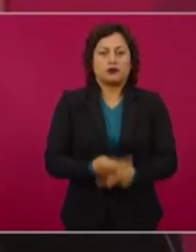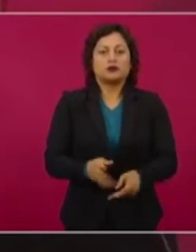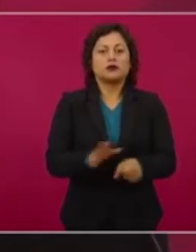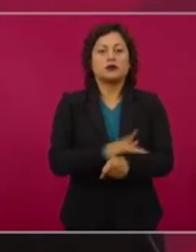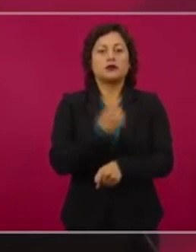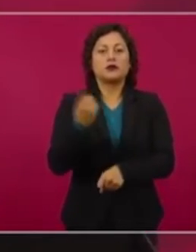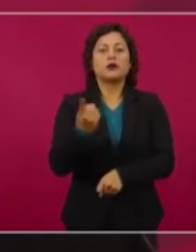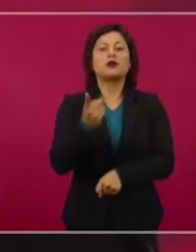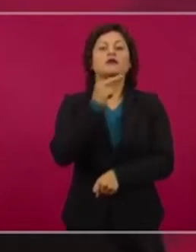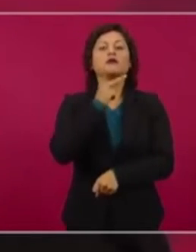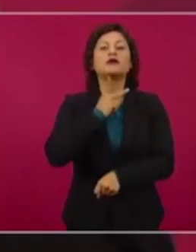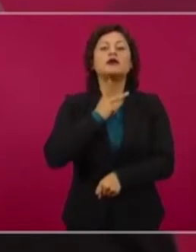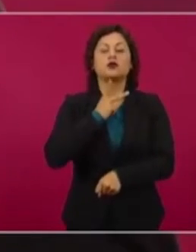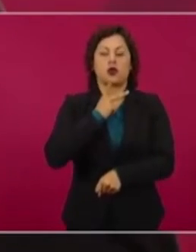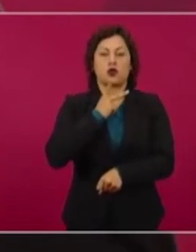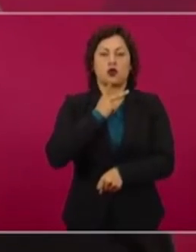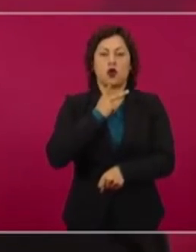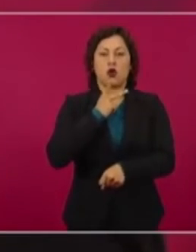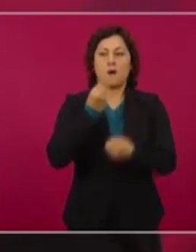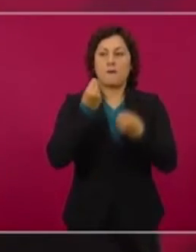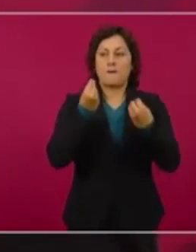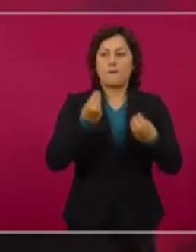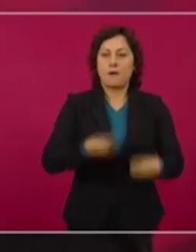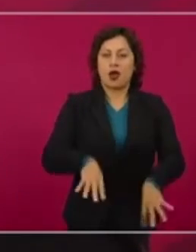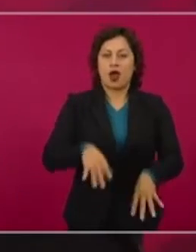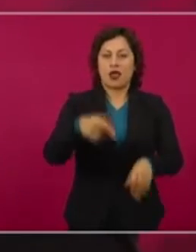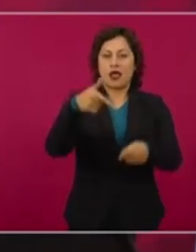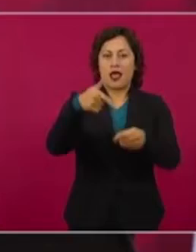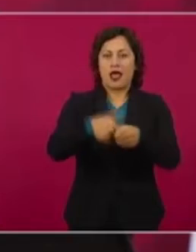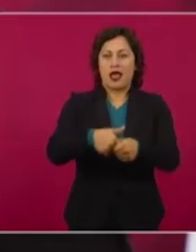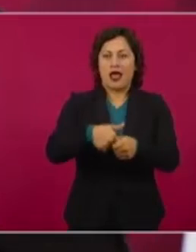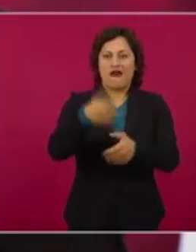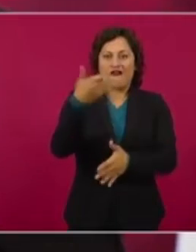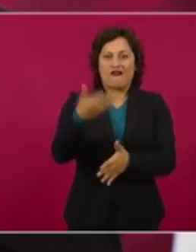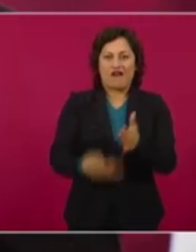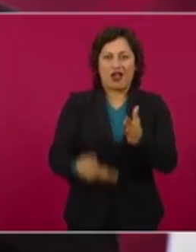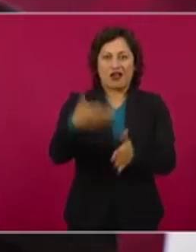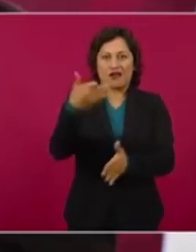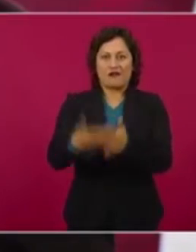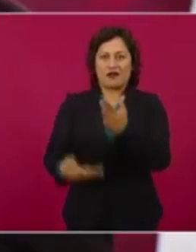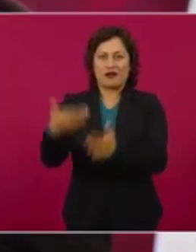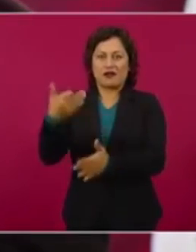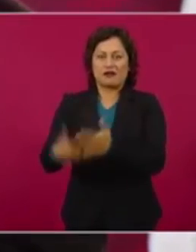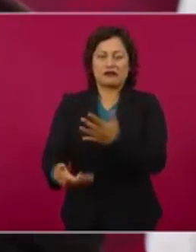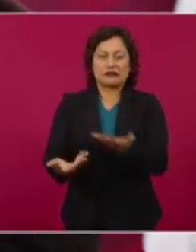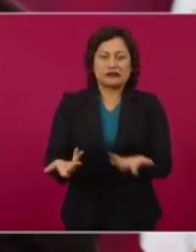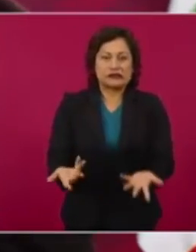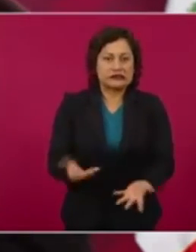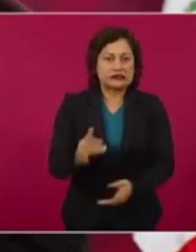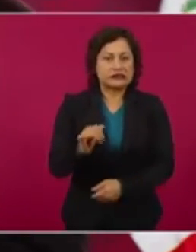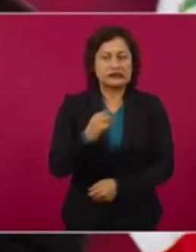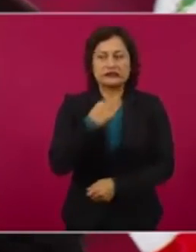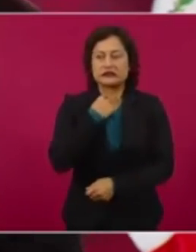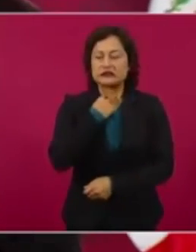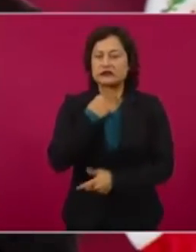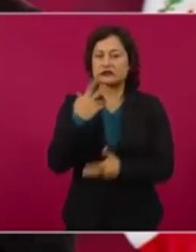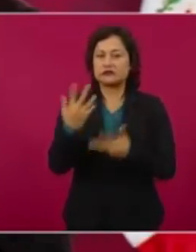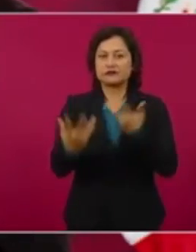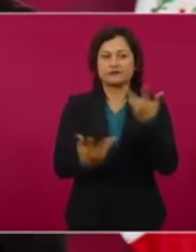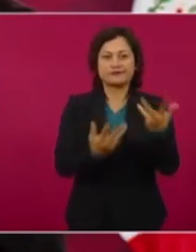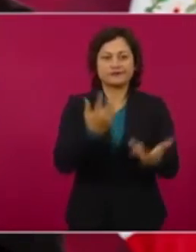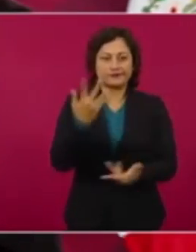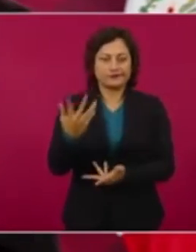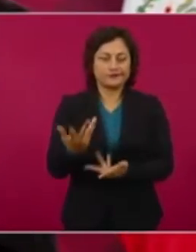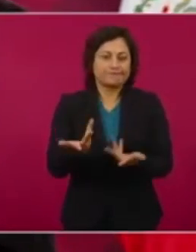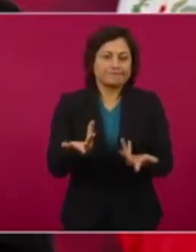Sí, pero teníamos la posibilidad de traer la gasolina, estaban los barcos